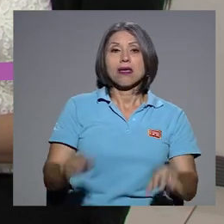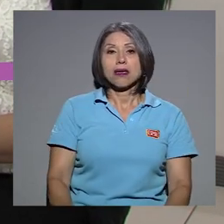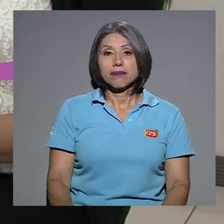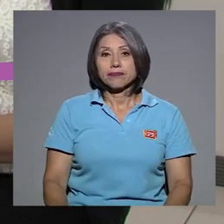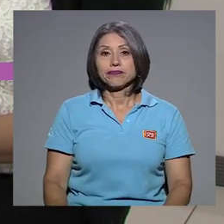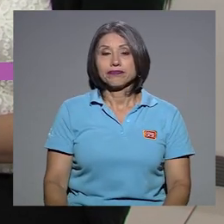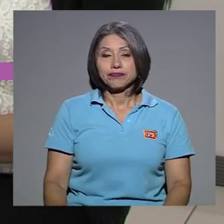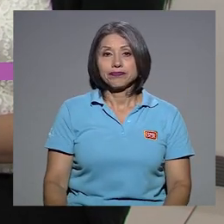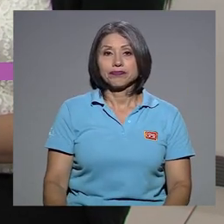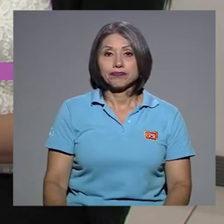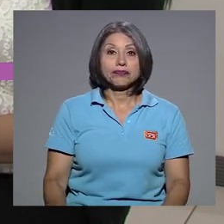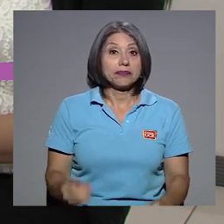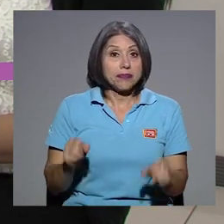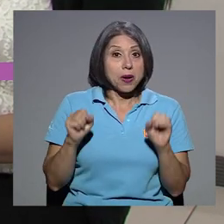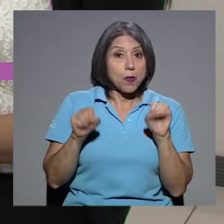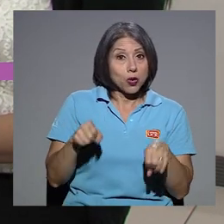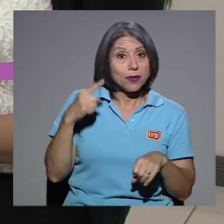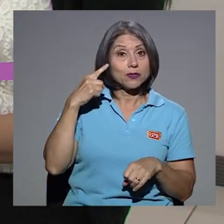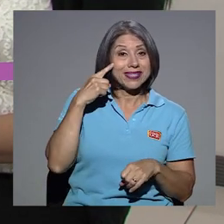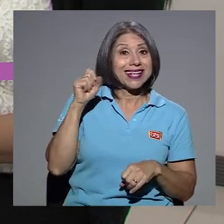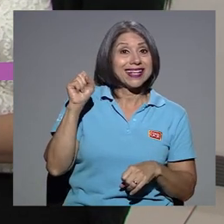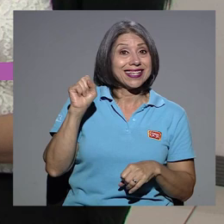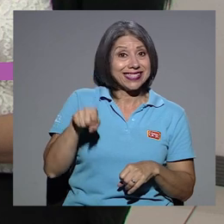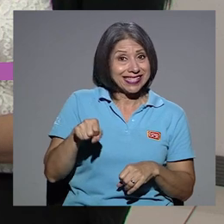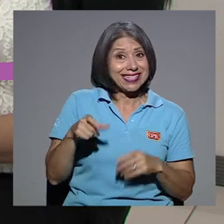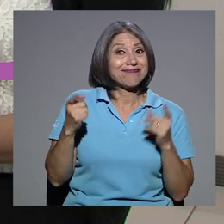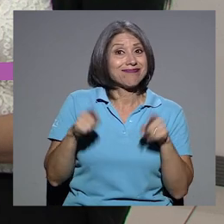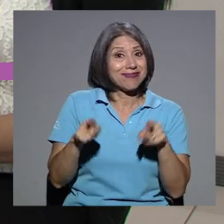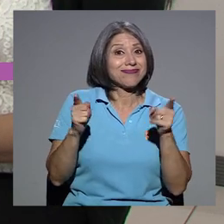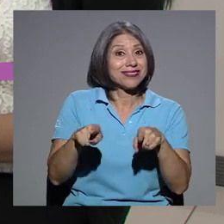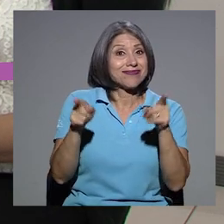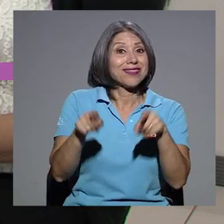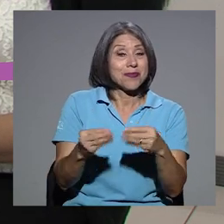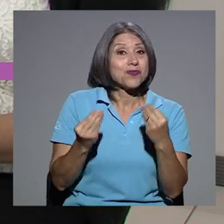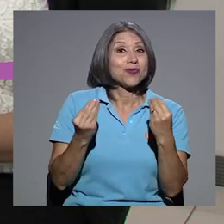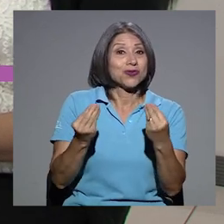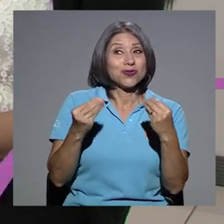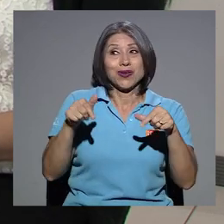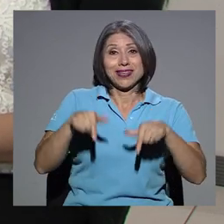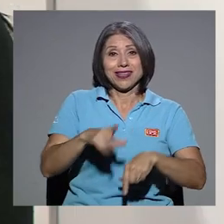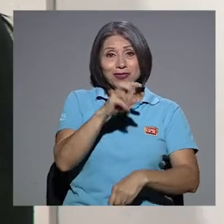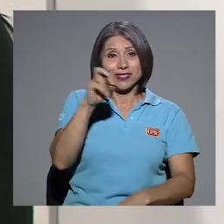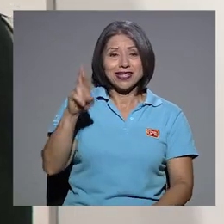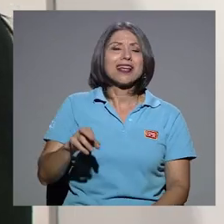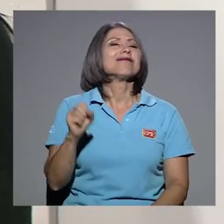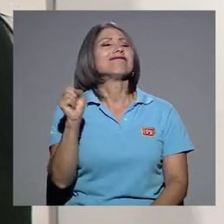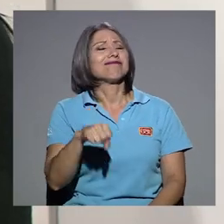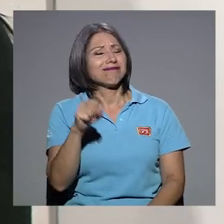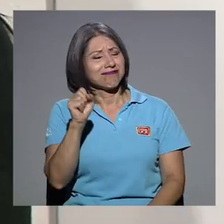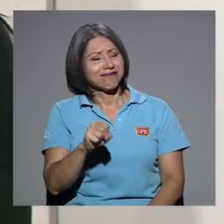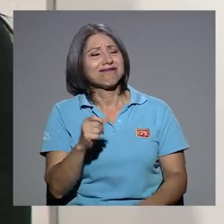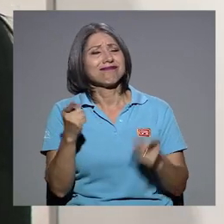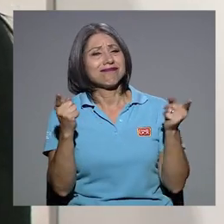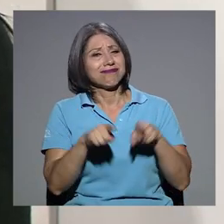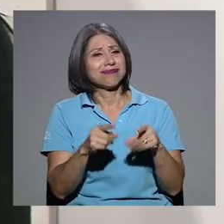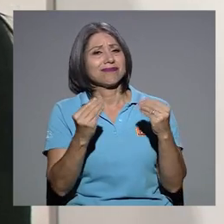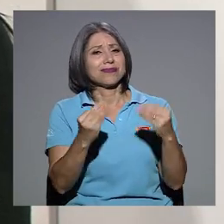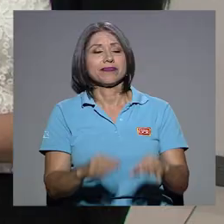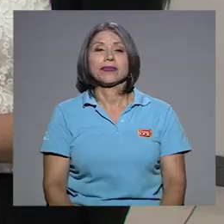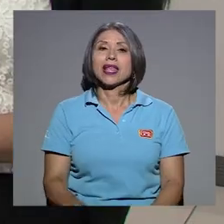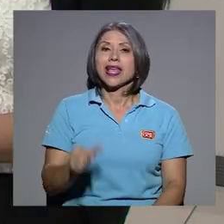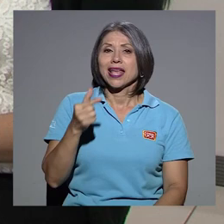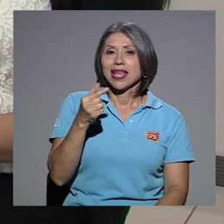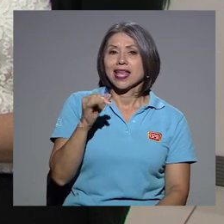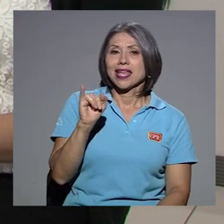entonces, pues sí, podríamos pensar que sí es, se presenta bastante. Ah, sí. En nuestro país. Es muy, muy prevalente. Sí. Ajá.